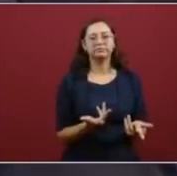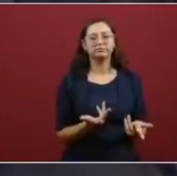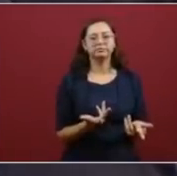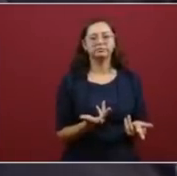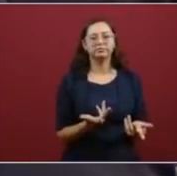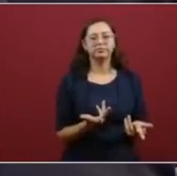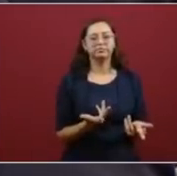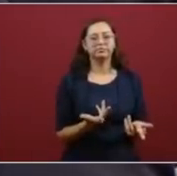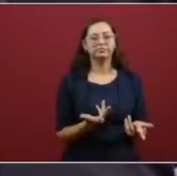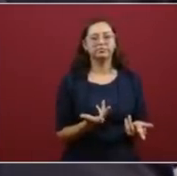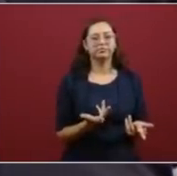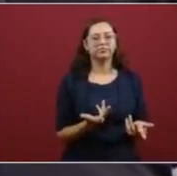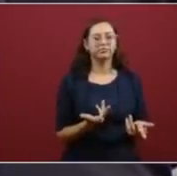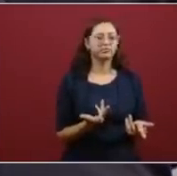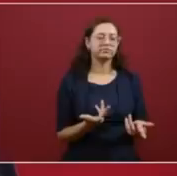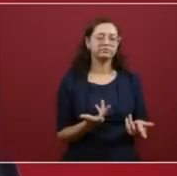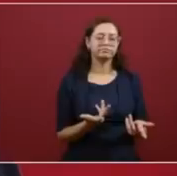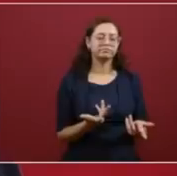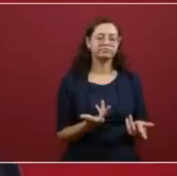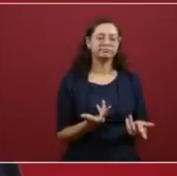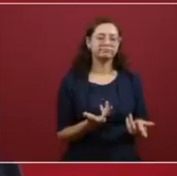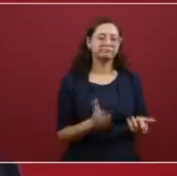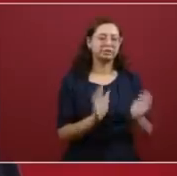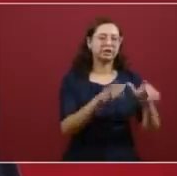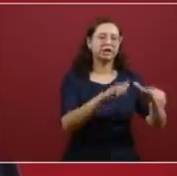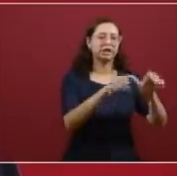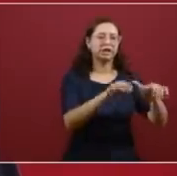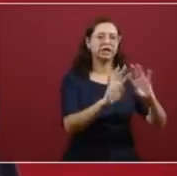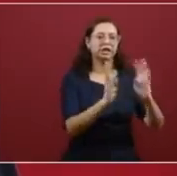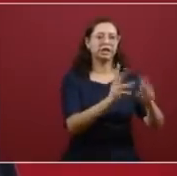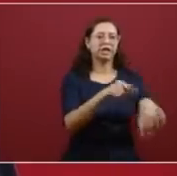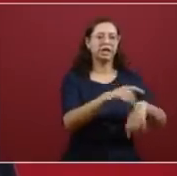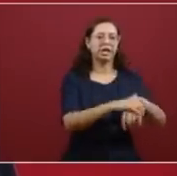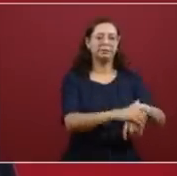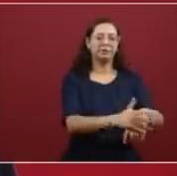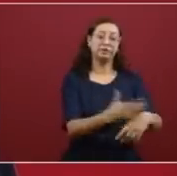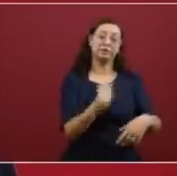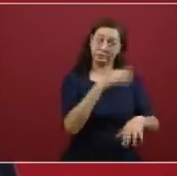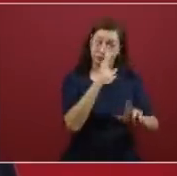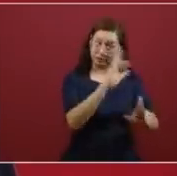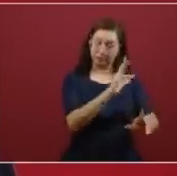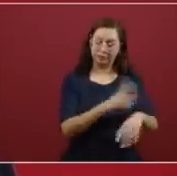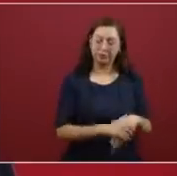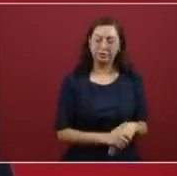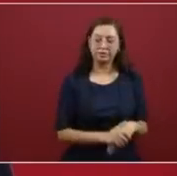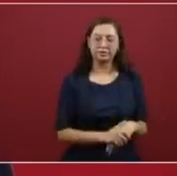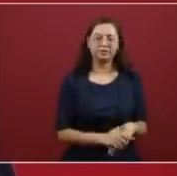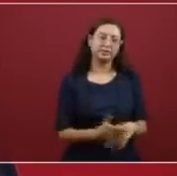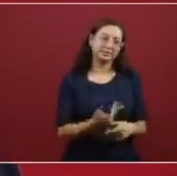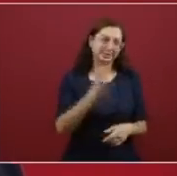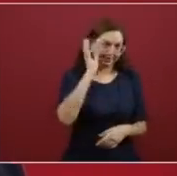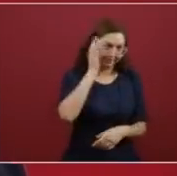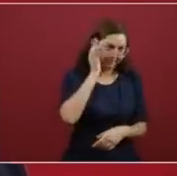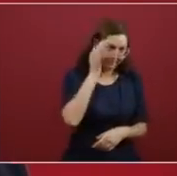sus amigos, con todo respeto, a achichincles.